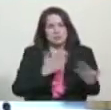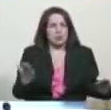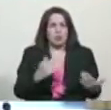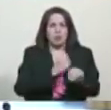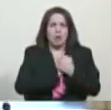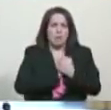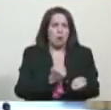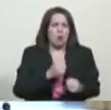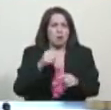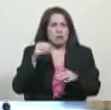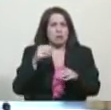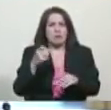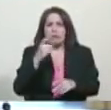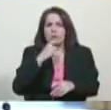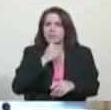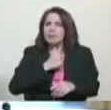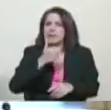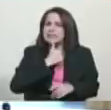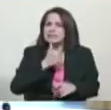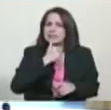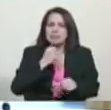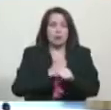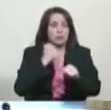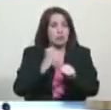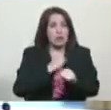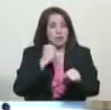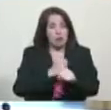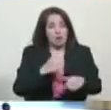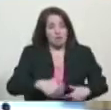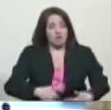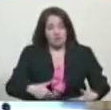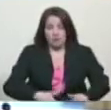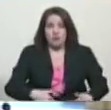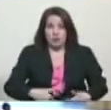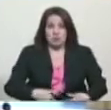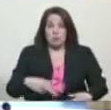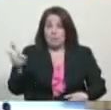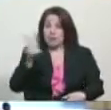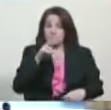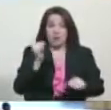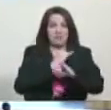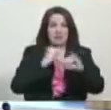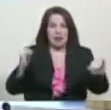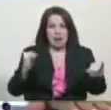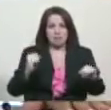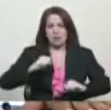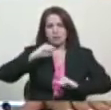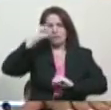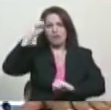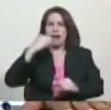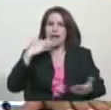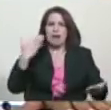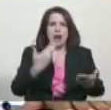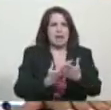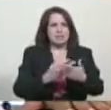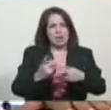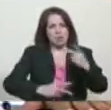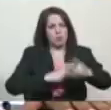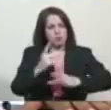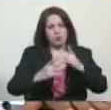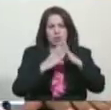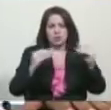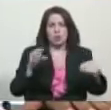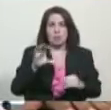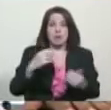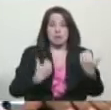con dedicación, con perseverancia, que Venezuela al final va a triunfar. Muchas gracias a los productores de todo el país.